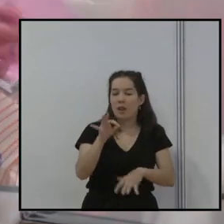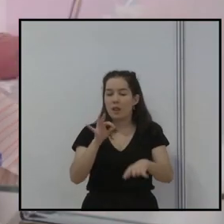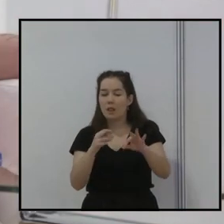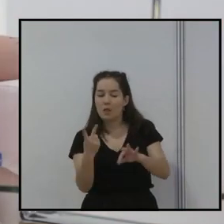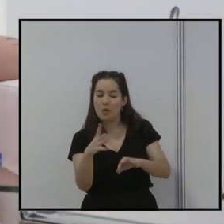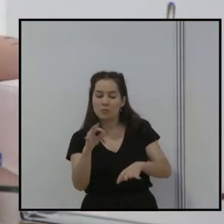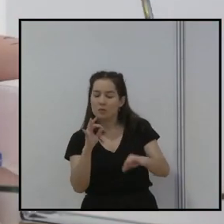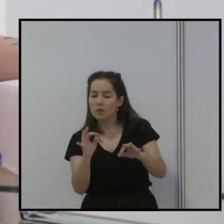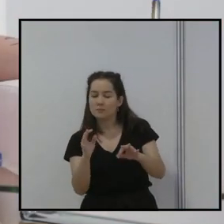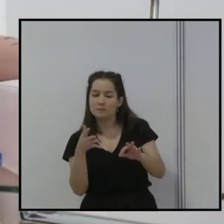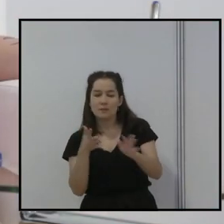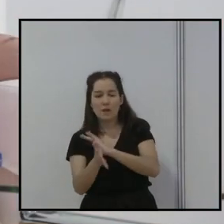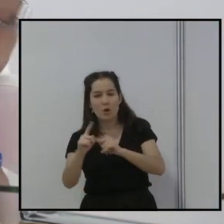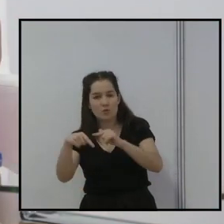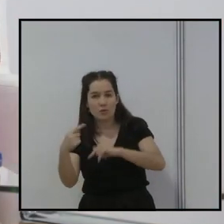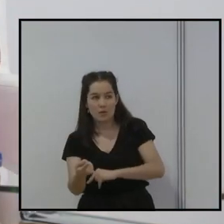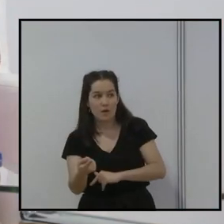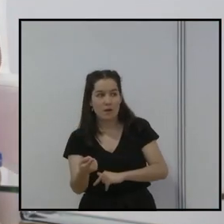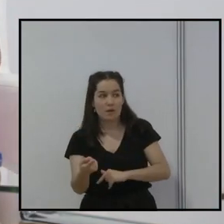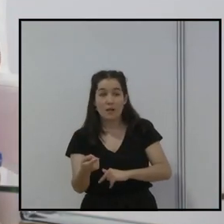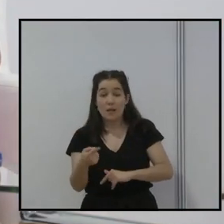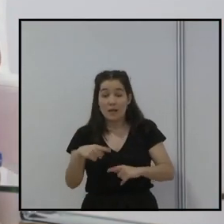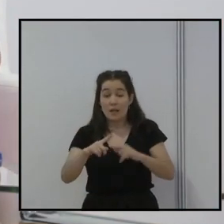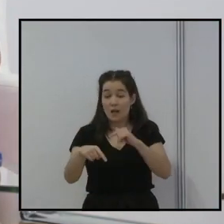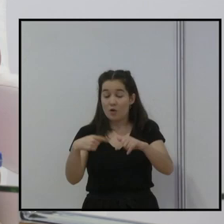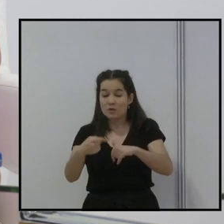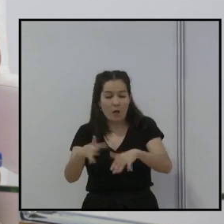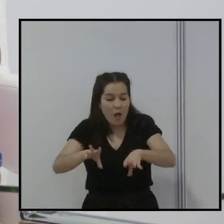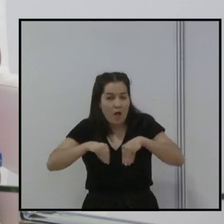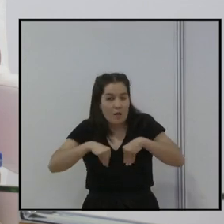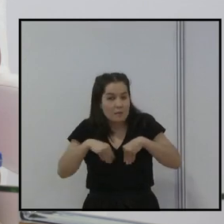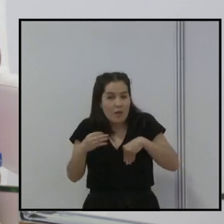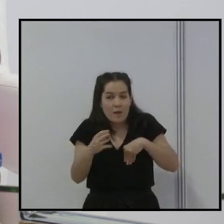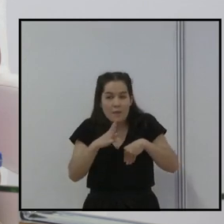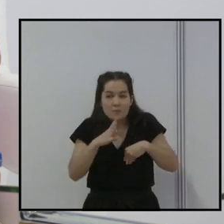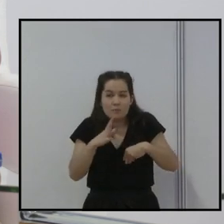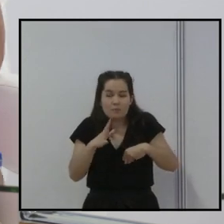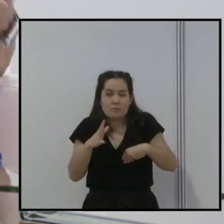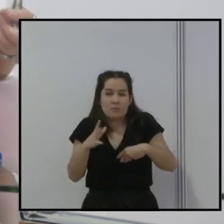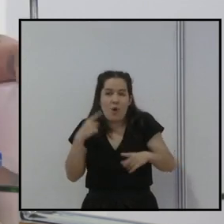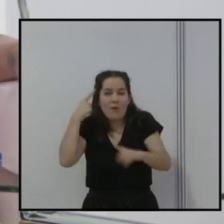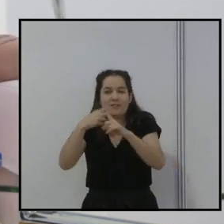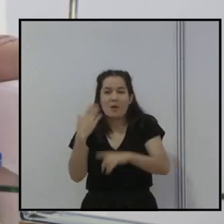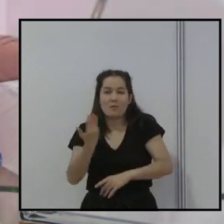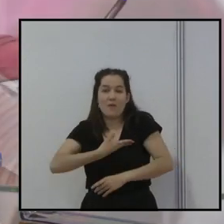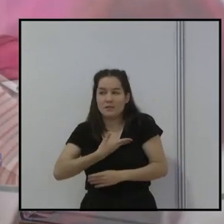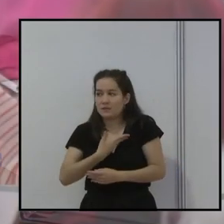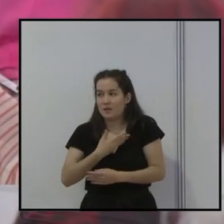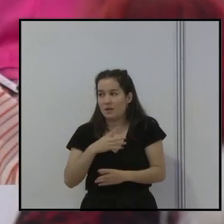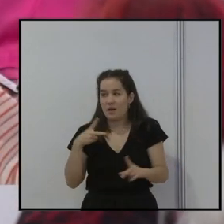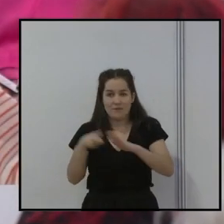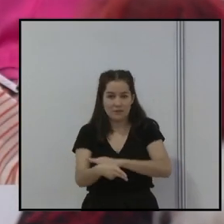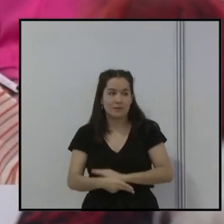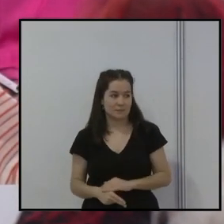Y eso hay que aceptarlo para que no te haga daño, además, justamente para saber que eso forma parte de lo que es vivir. Ya. No